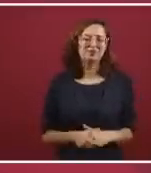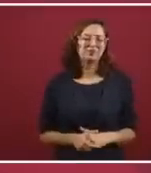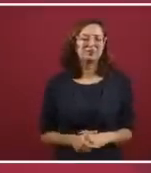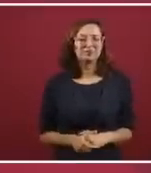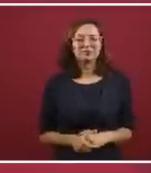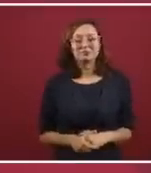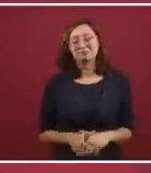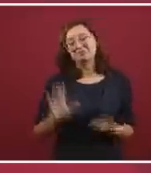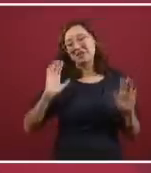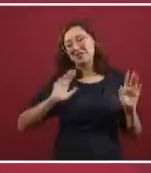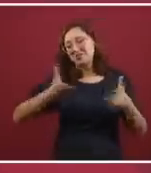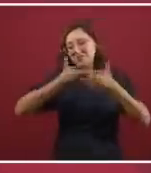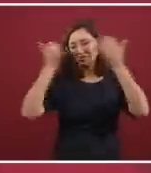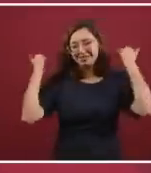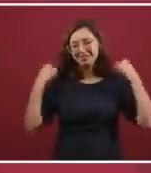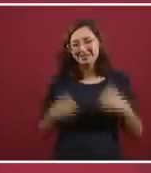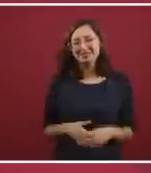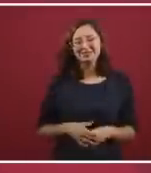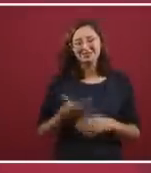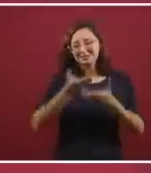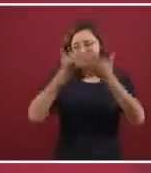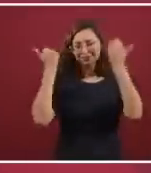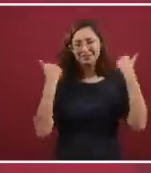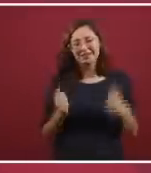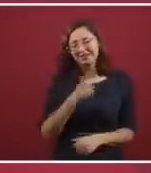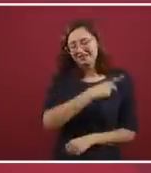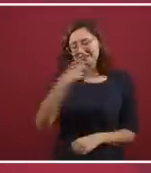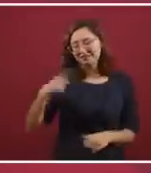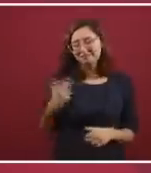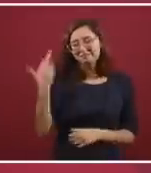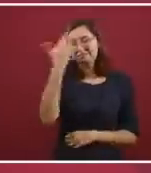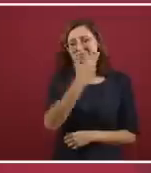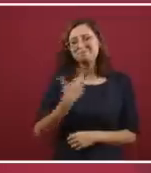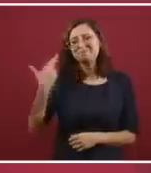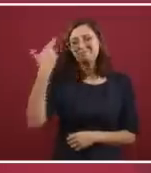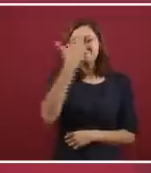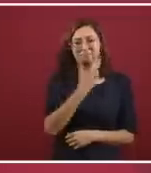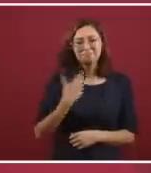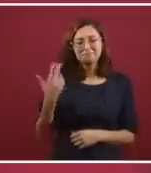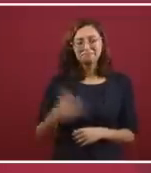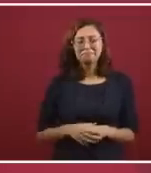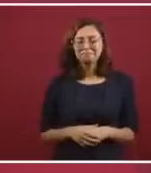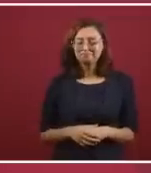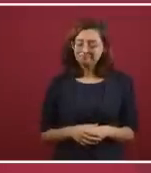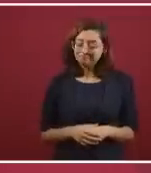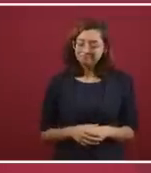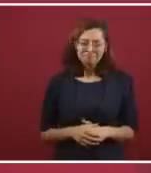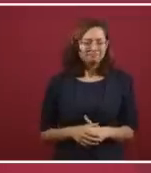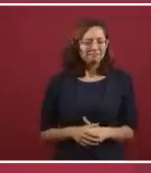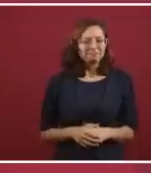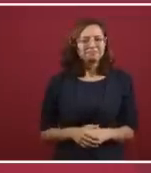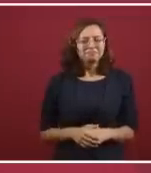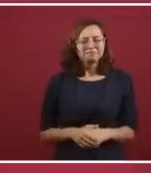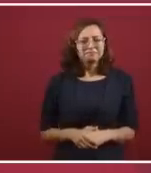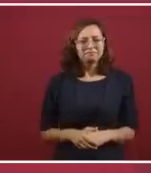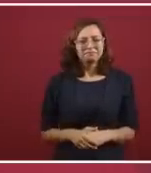quién sabe hay que hay que analizarlo es que esté